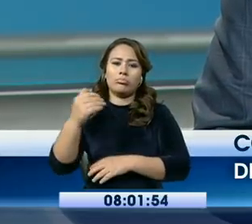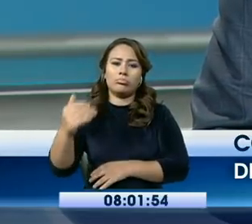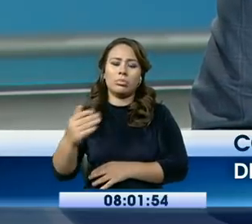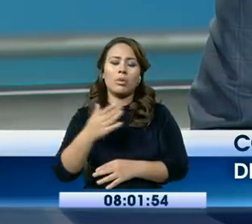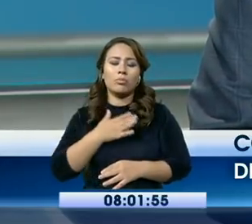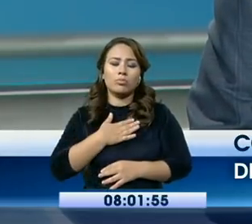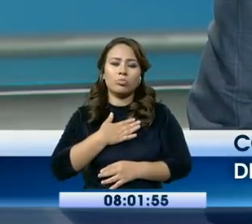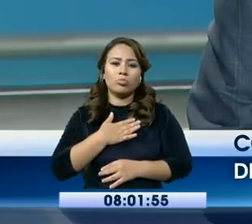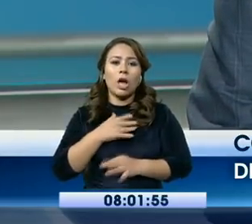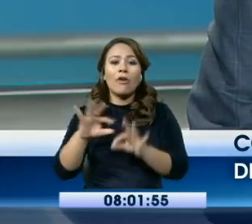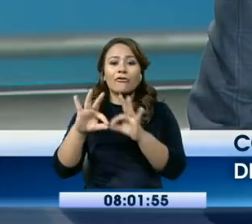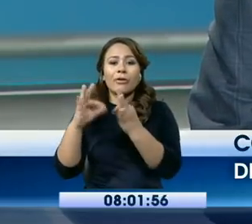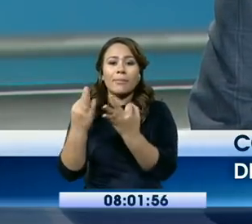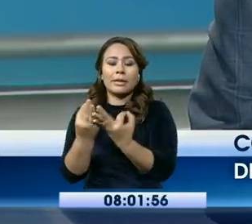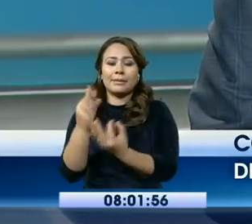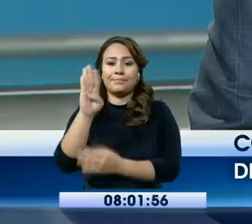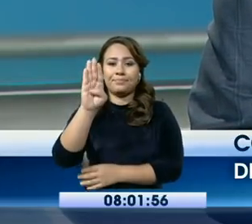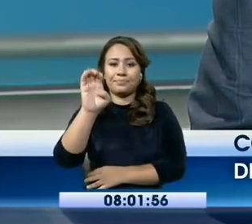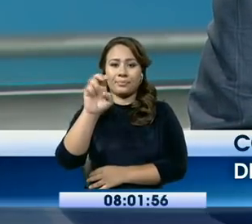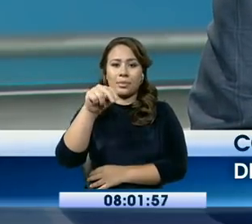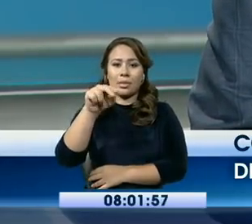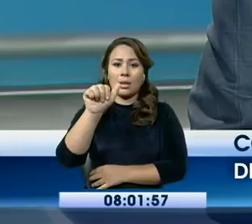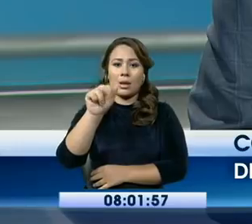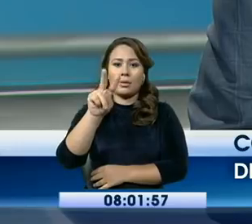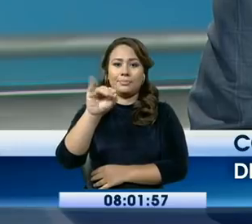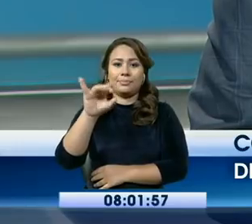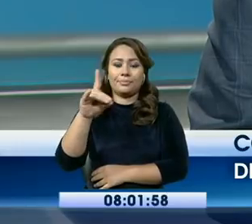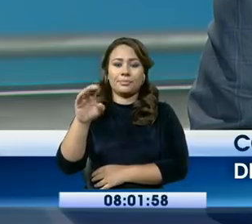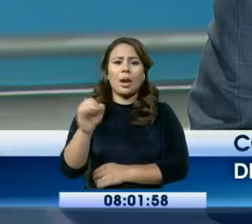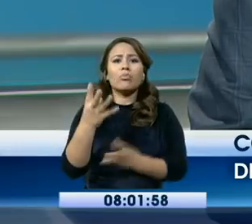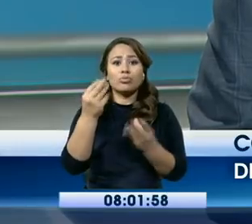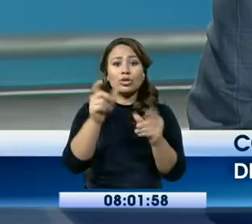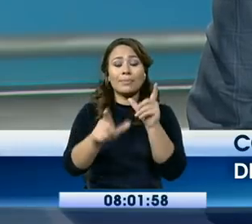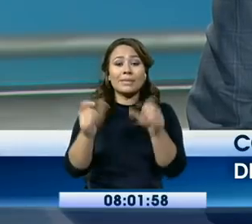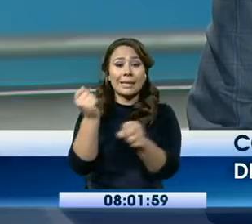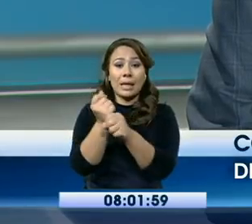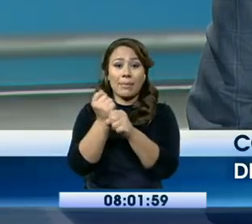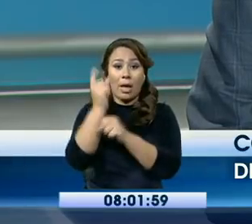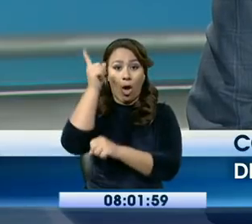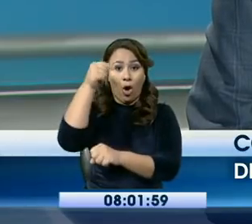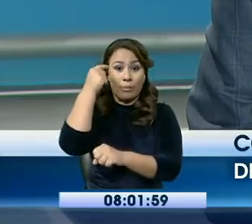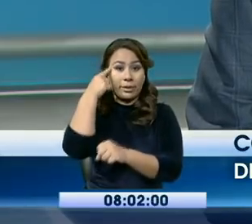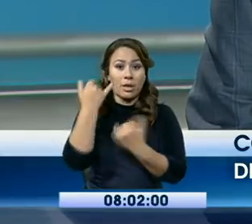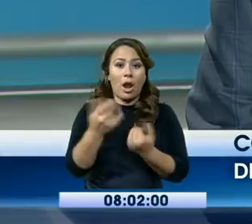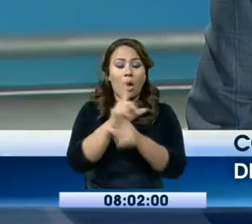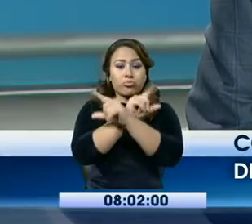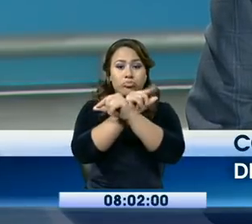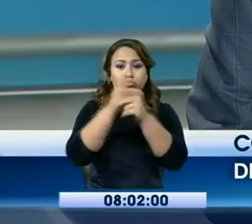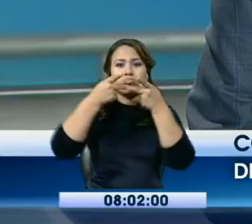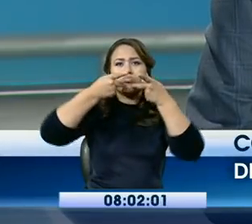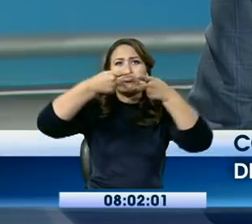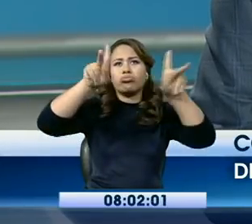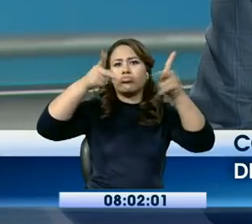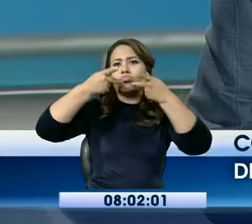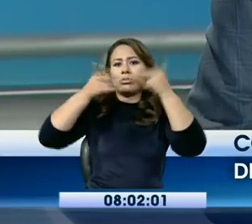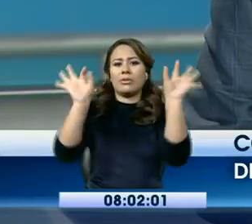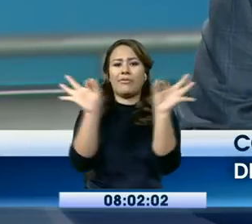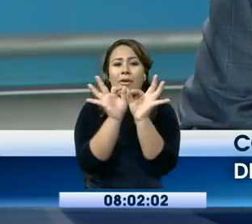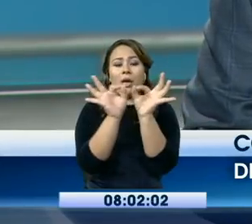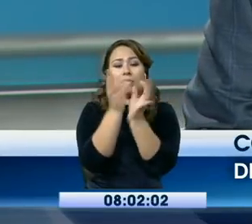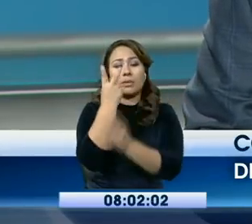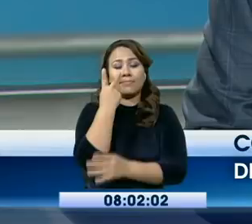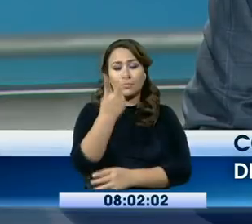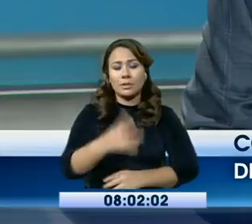varias reacciones de personas públicas se han difundido en las redes sociales